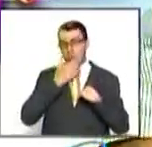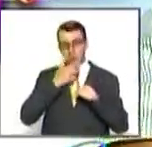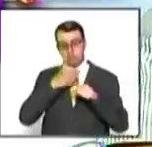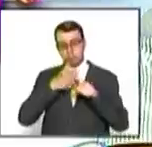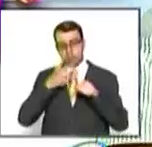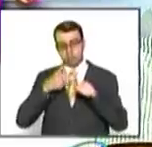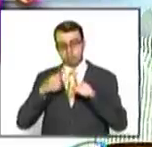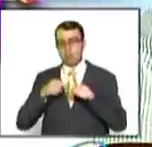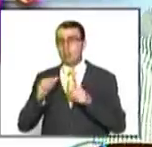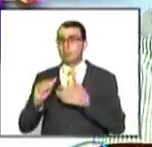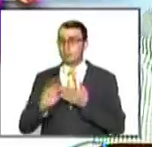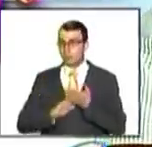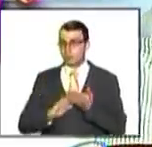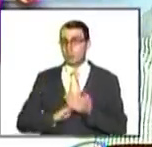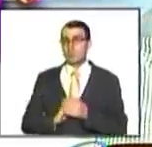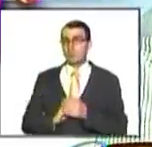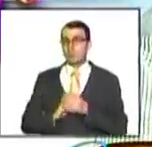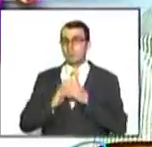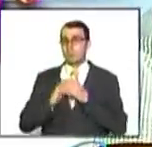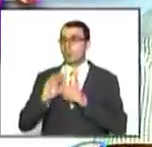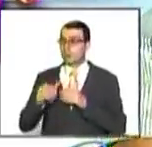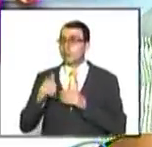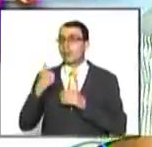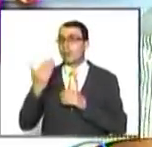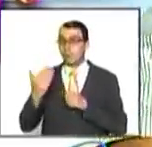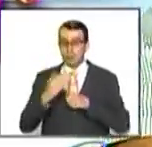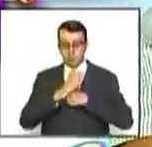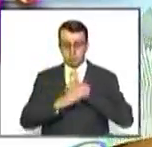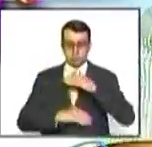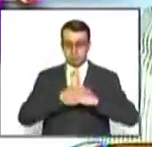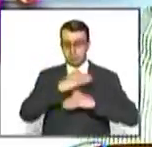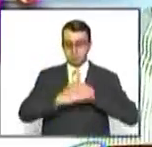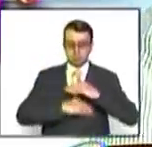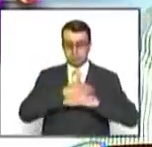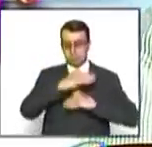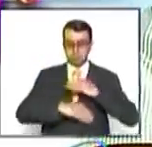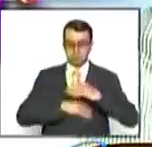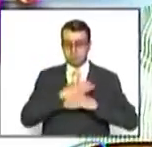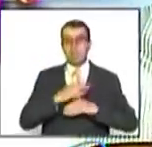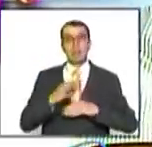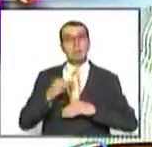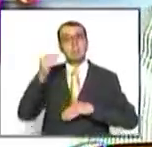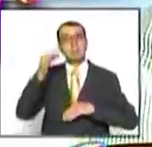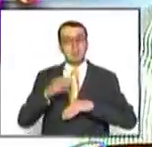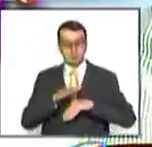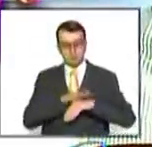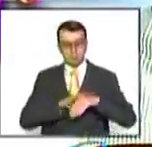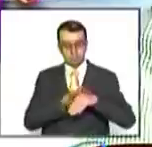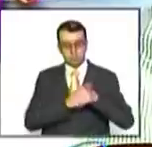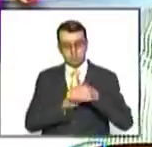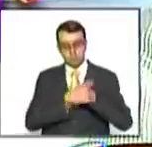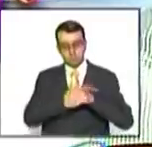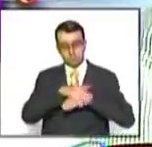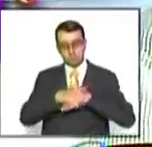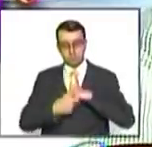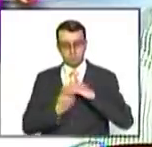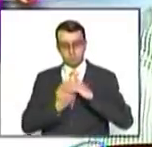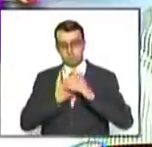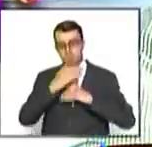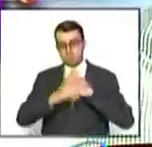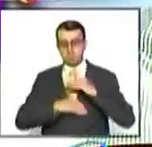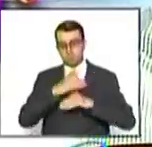lo aplicamos, después esa articulación la forramos en un ungüento especial, la protegemos con un plástico